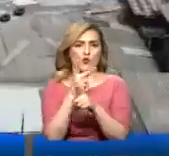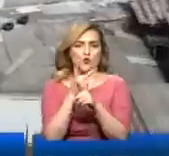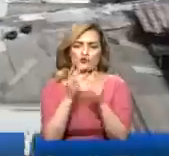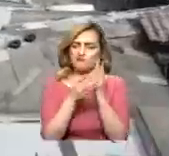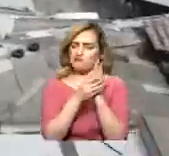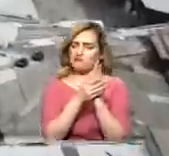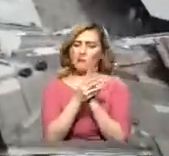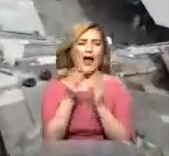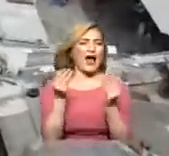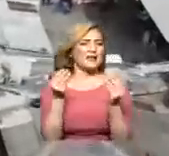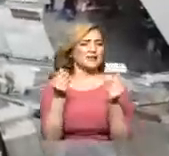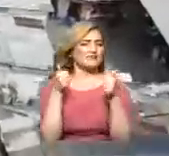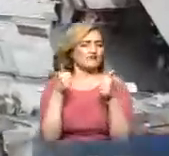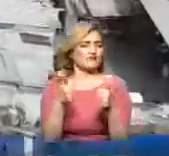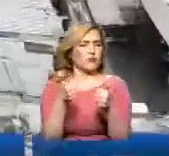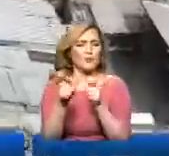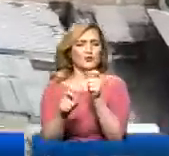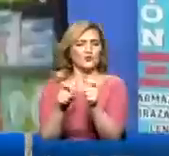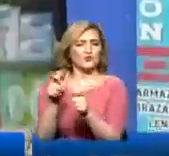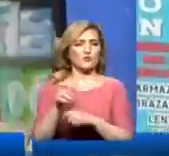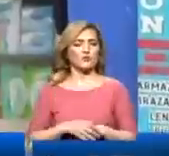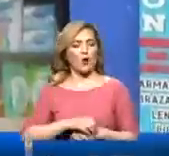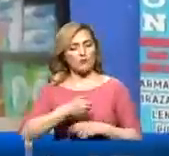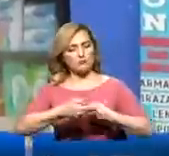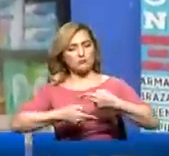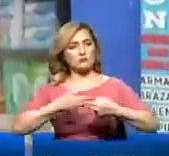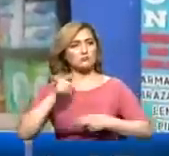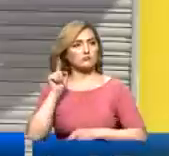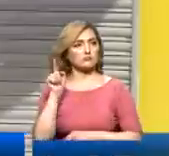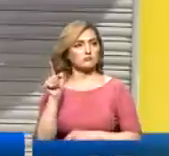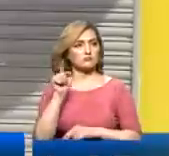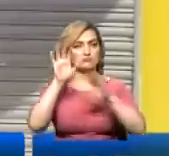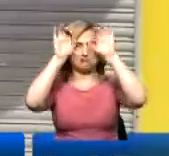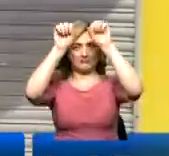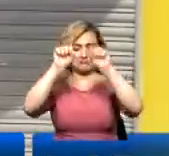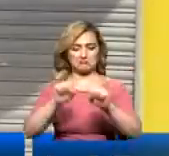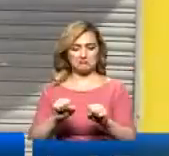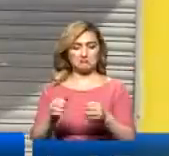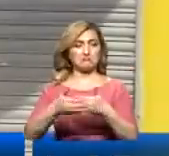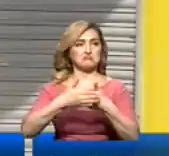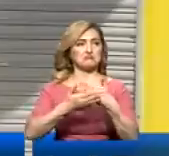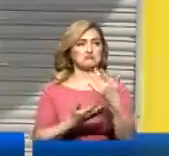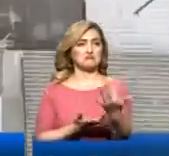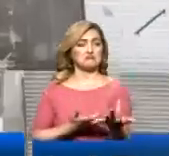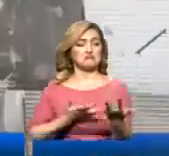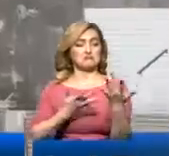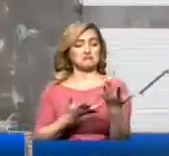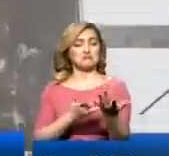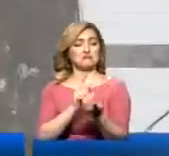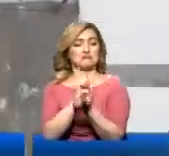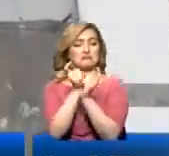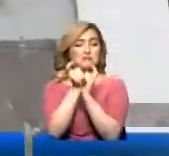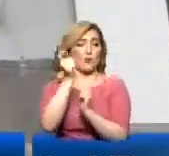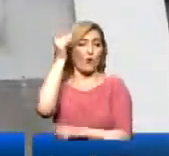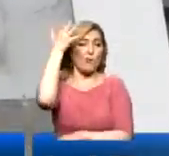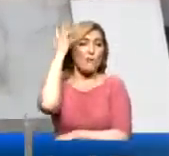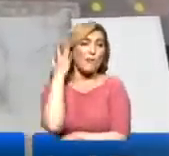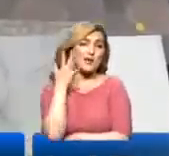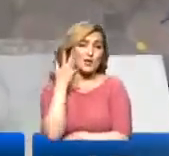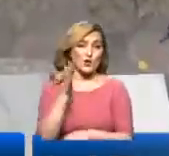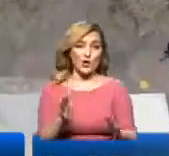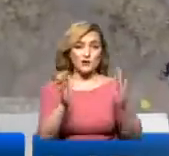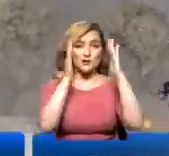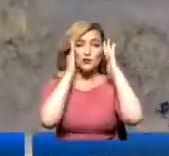público. Otros negocios, los formales especialmente, siguen cerrados, esperando el cambio de semáforo para retomar la